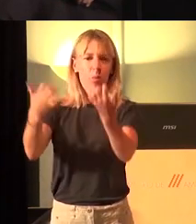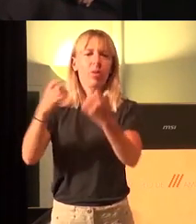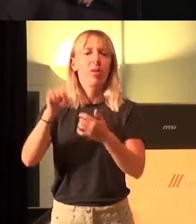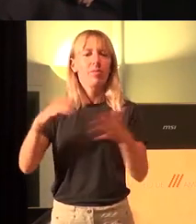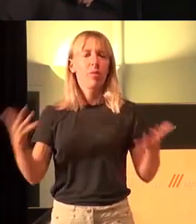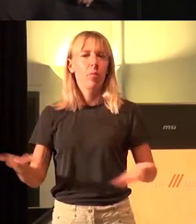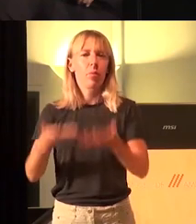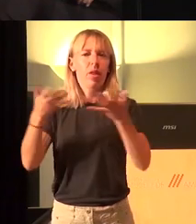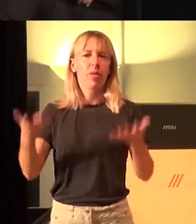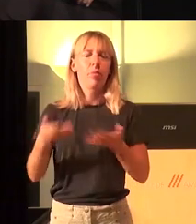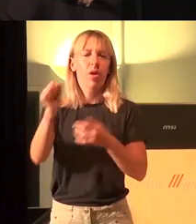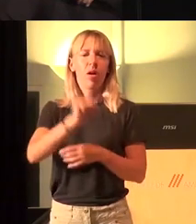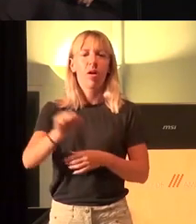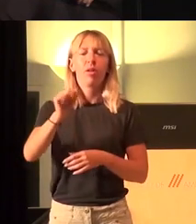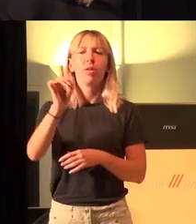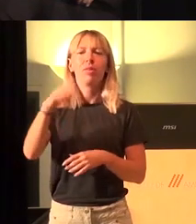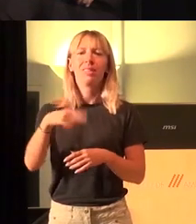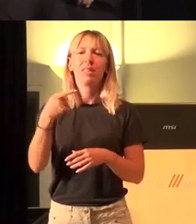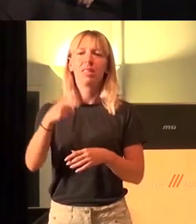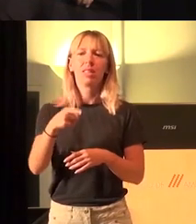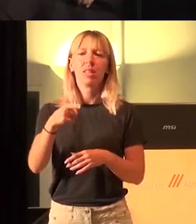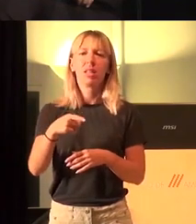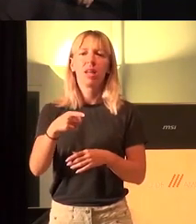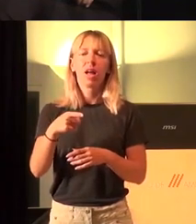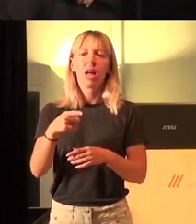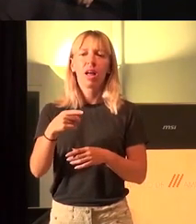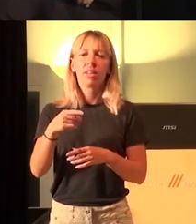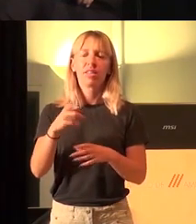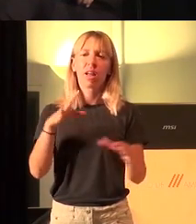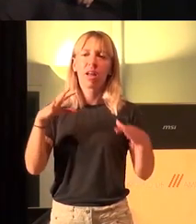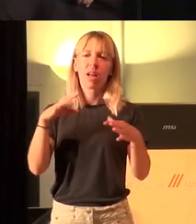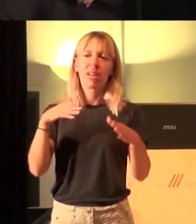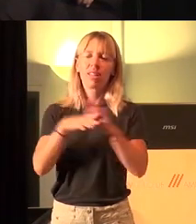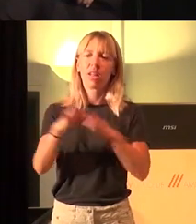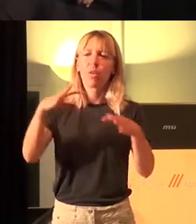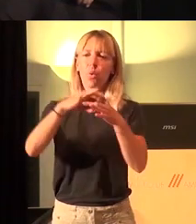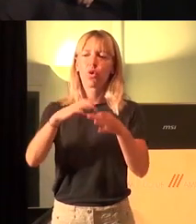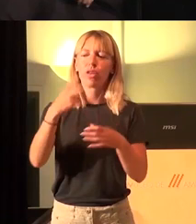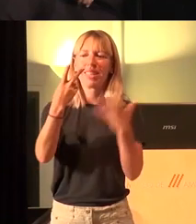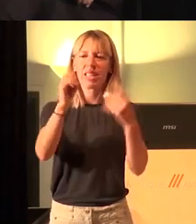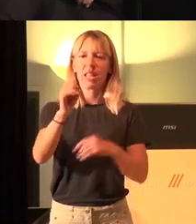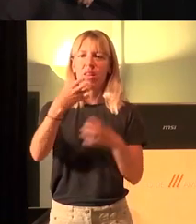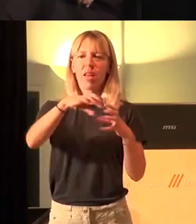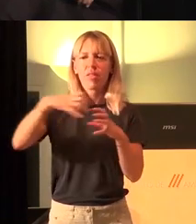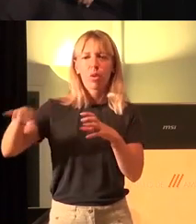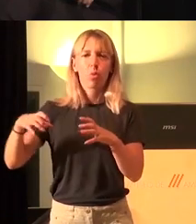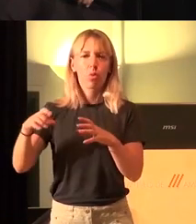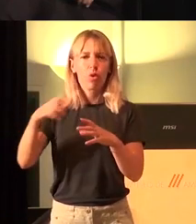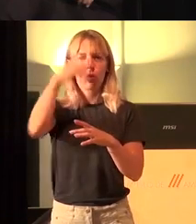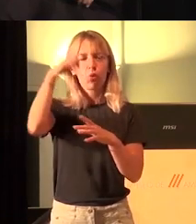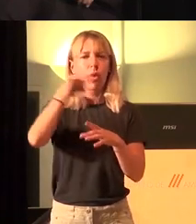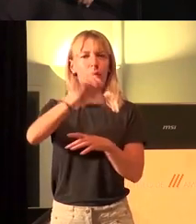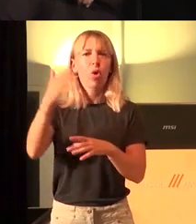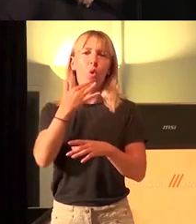impulsando. Pero es verdad que entrar en esta European Alliance of Academies, ¿no?, en esta unión de 70 instituciones culturales europeas